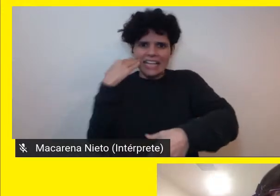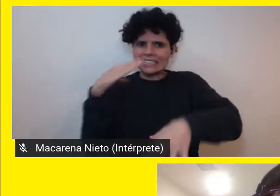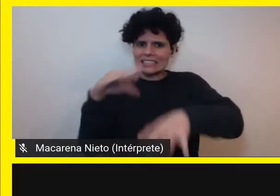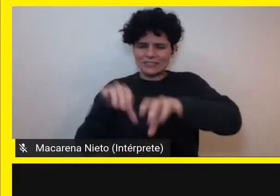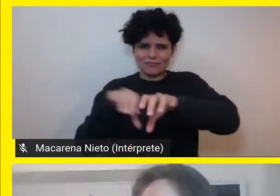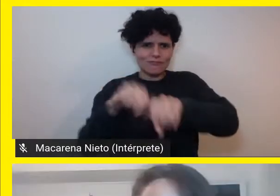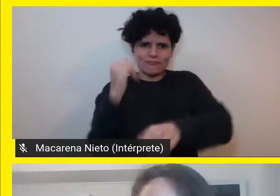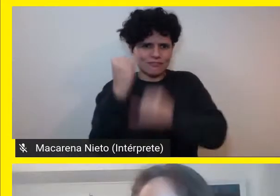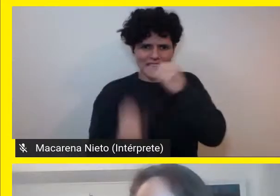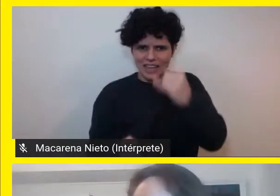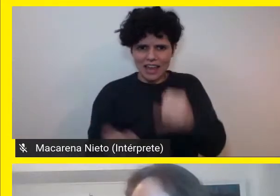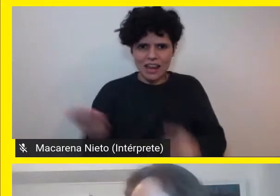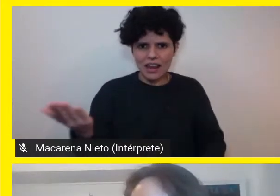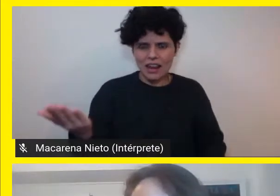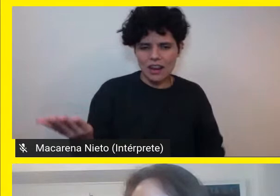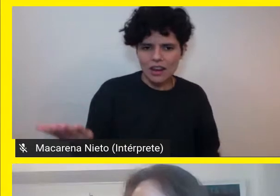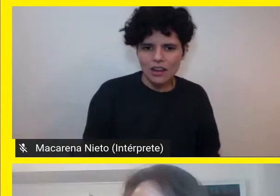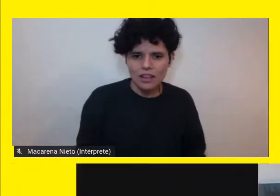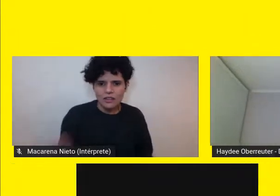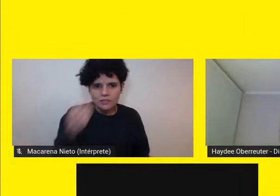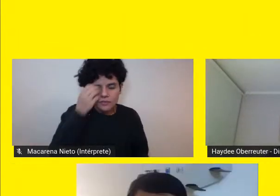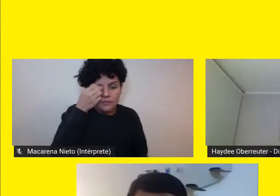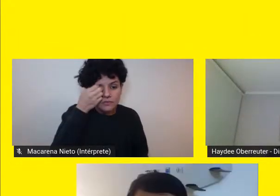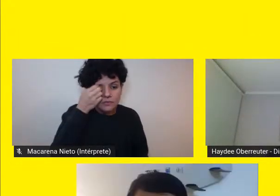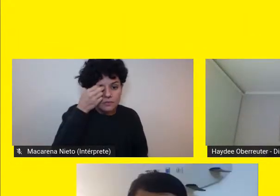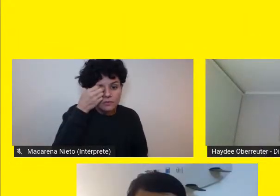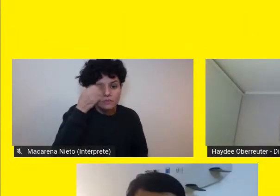Muchas gracias, Aide.